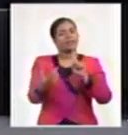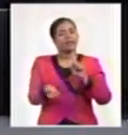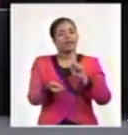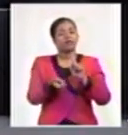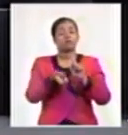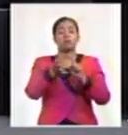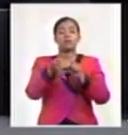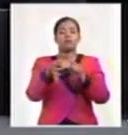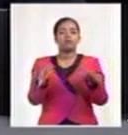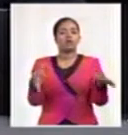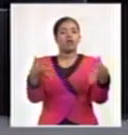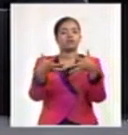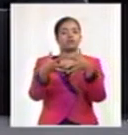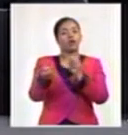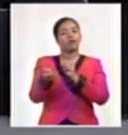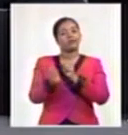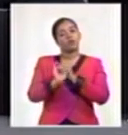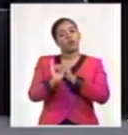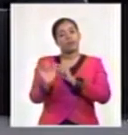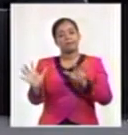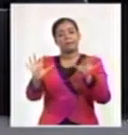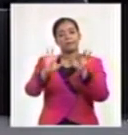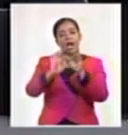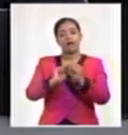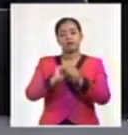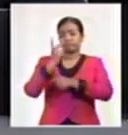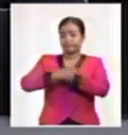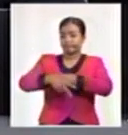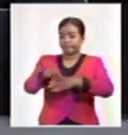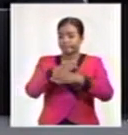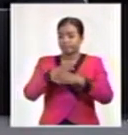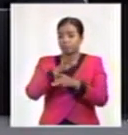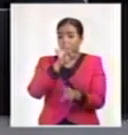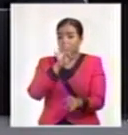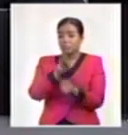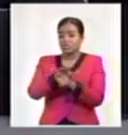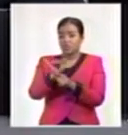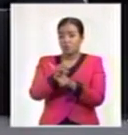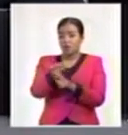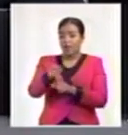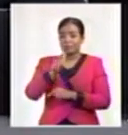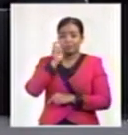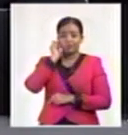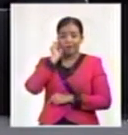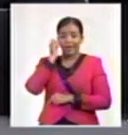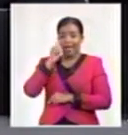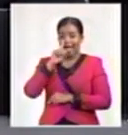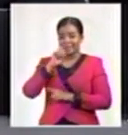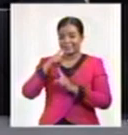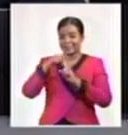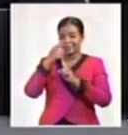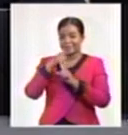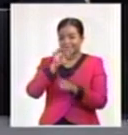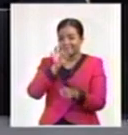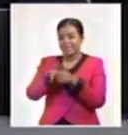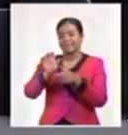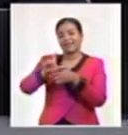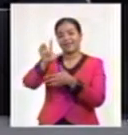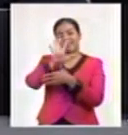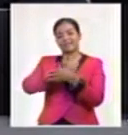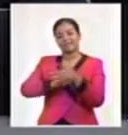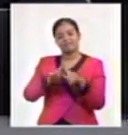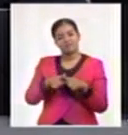de las alianzas, ¿no? Y podríamos comenzar otra vez con Anita, con América Latina. Hablábamos